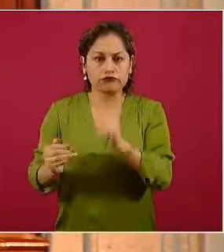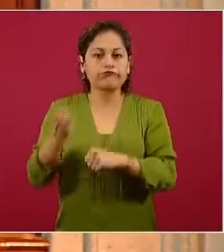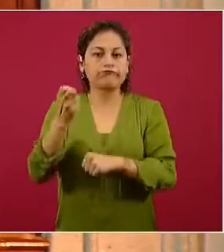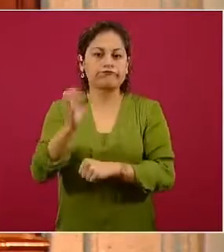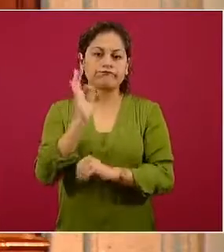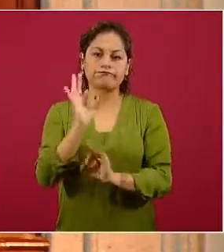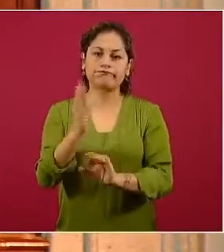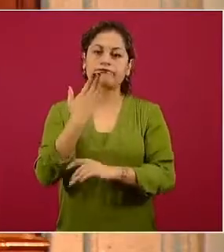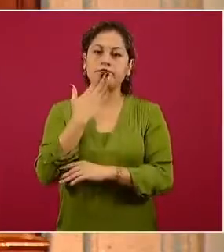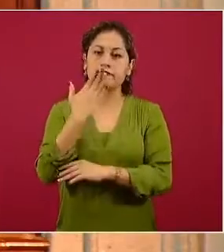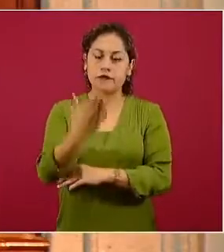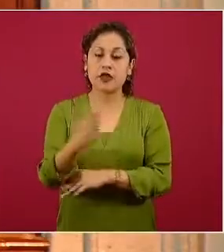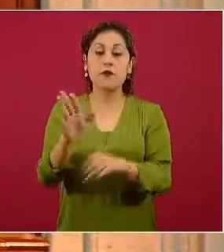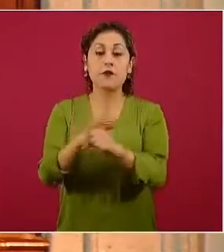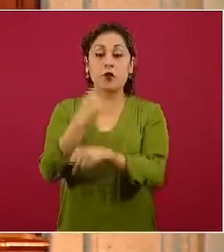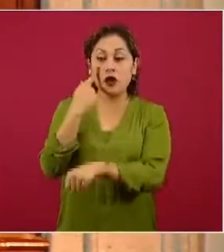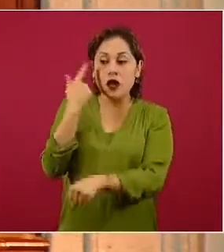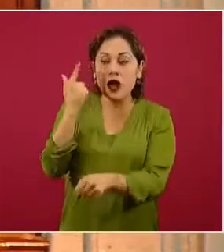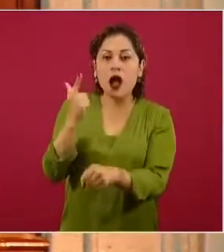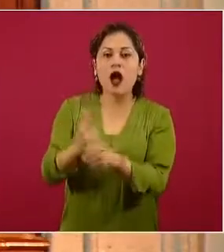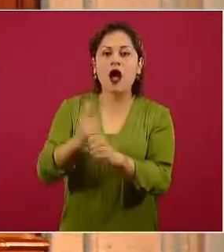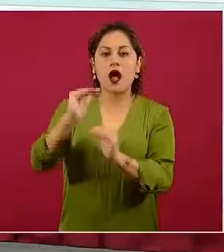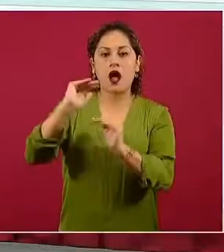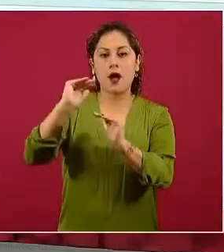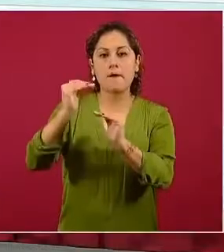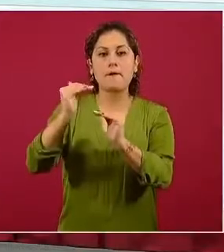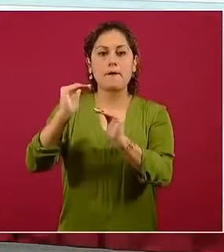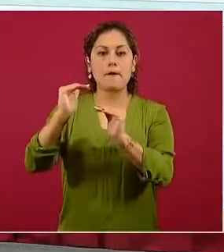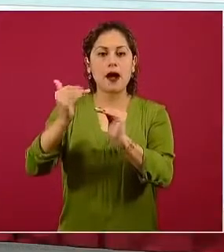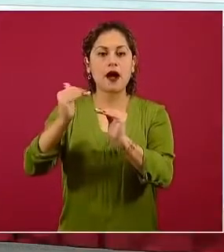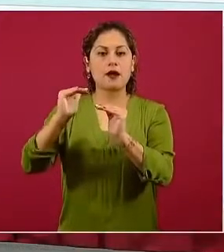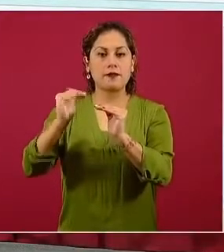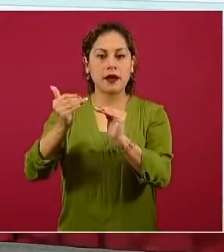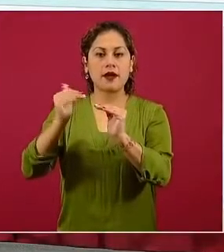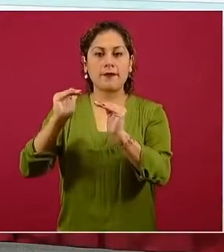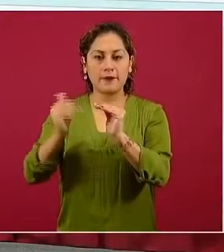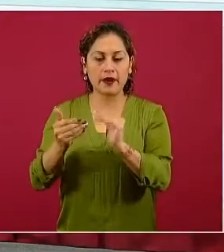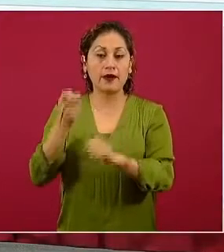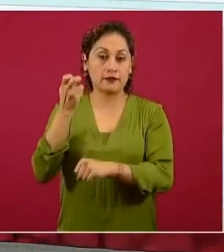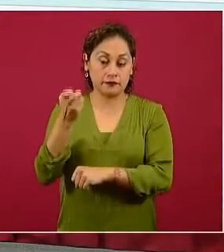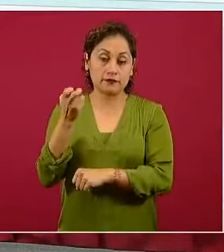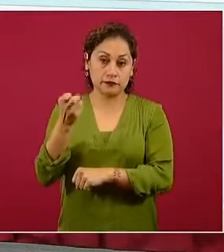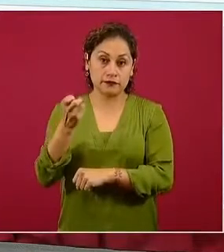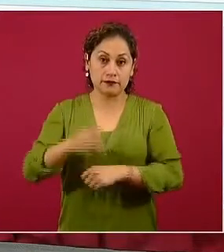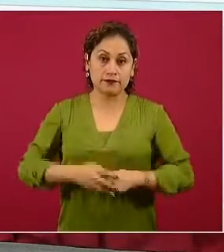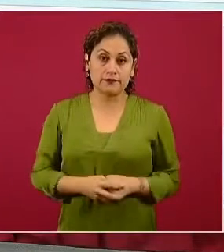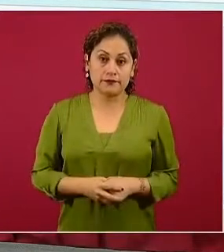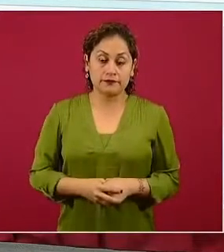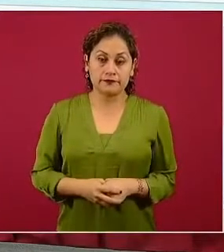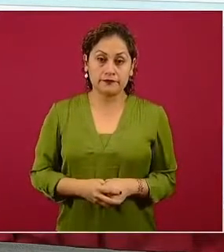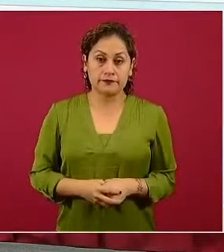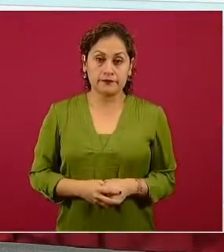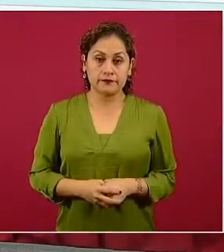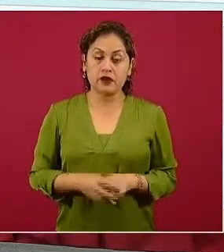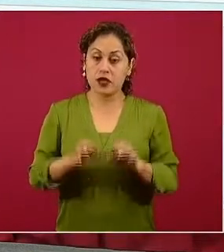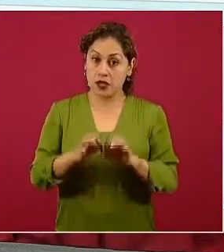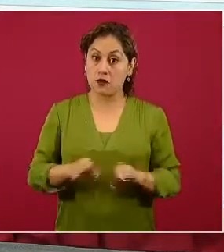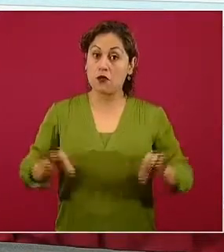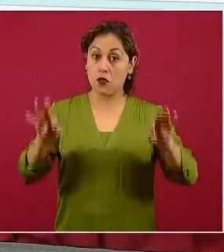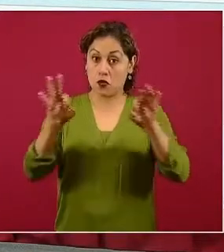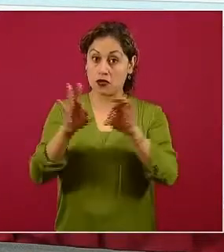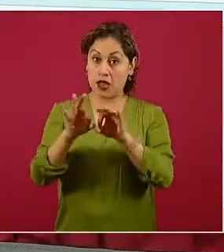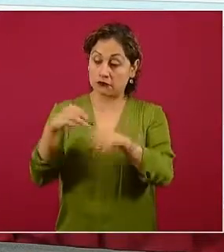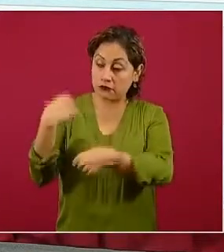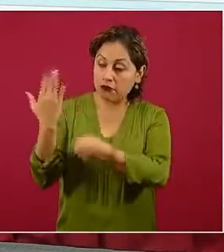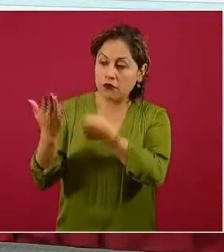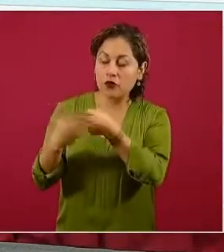una desaceleración de esta tendencia ascendente que vemos de manera importante en las semanas